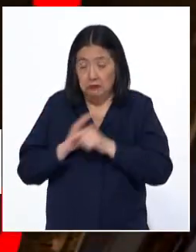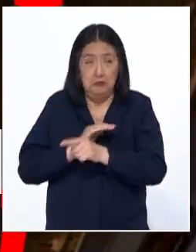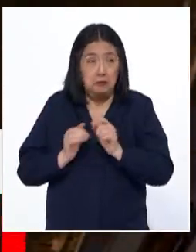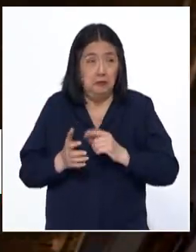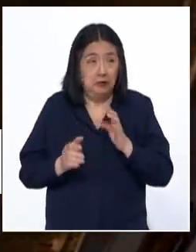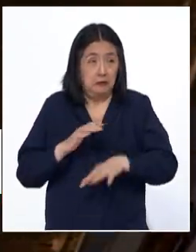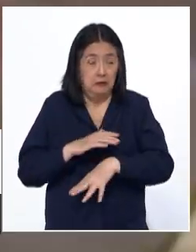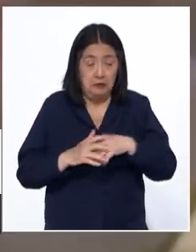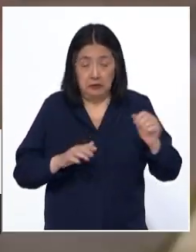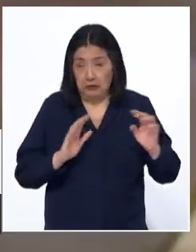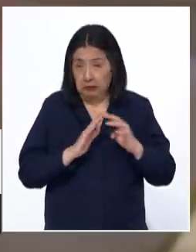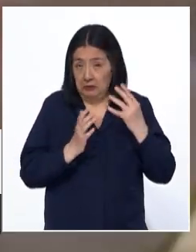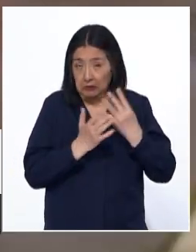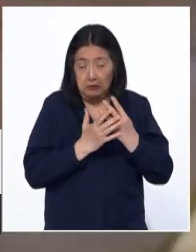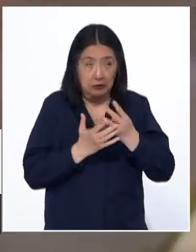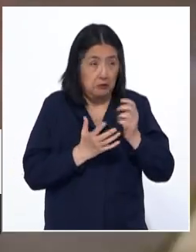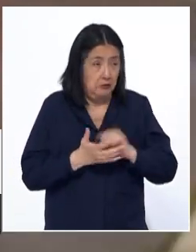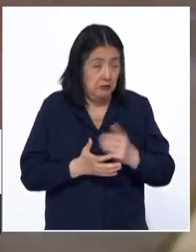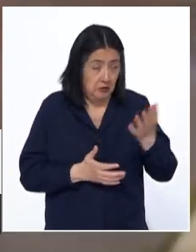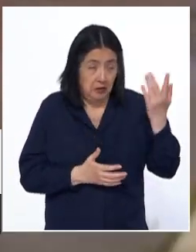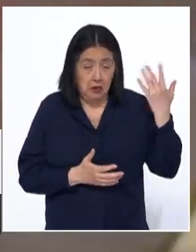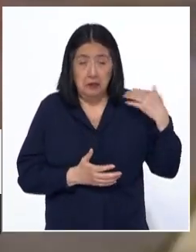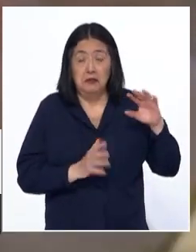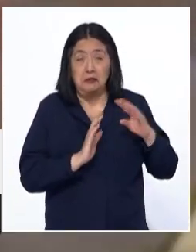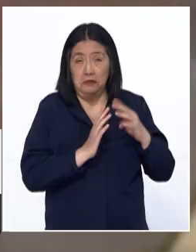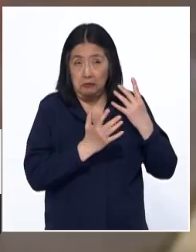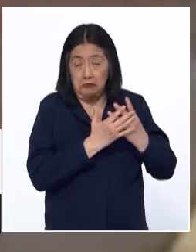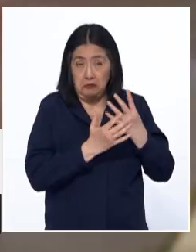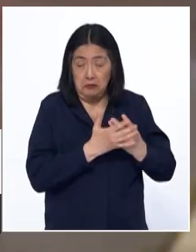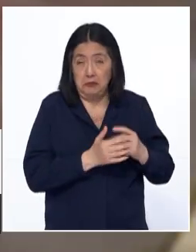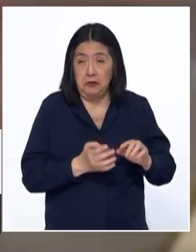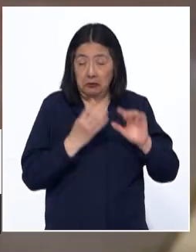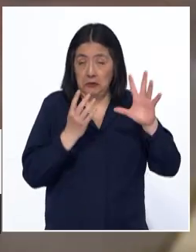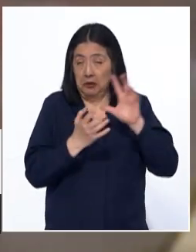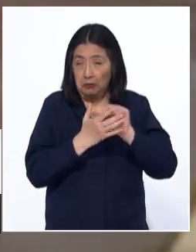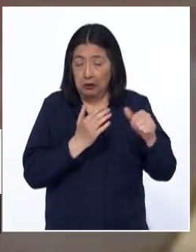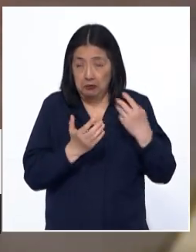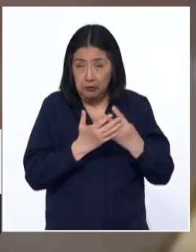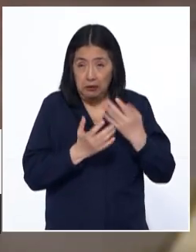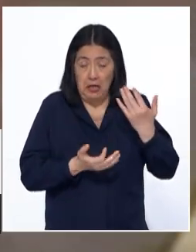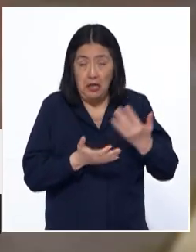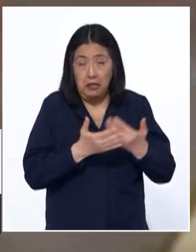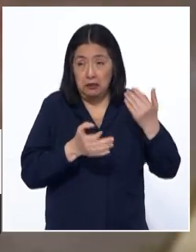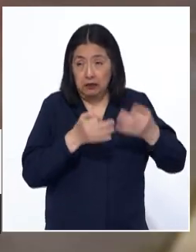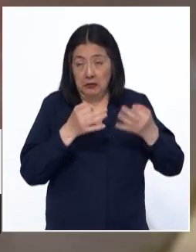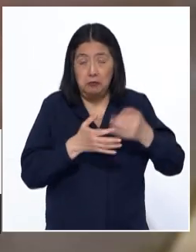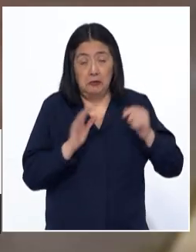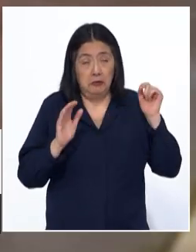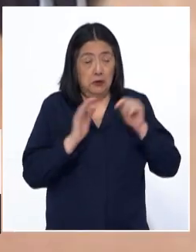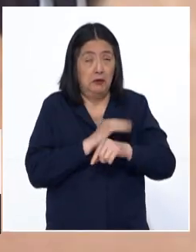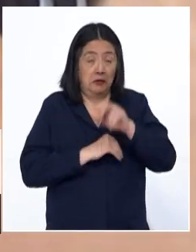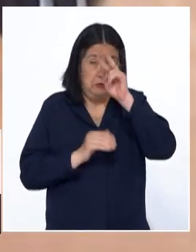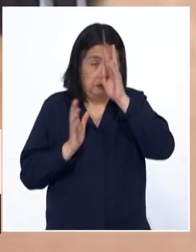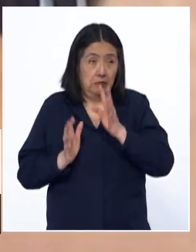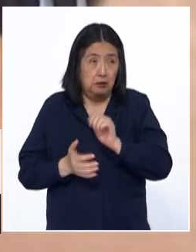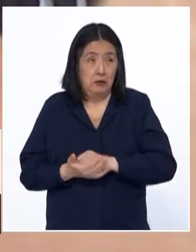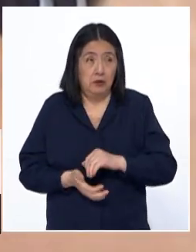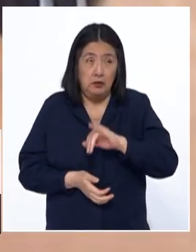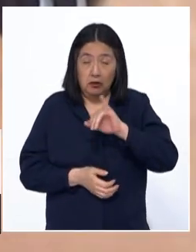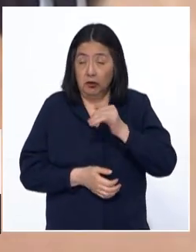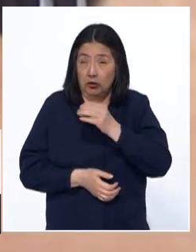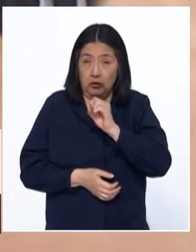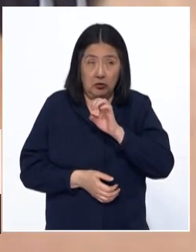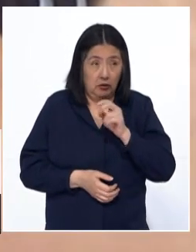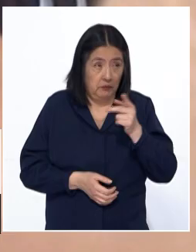salió del penal Miguel Castro Castro, donde estaba recluido para cumplir 9 meses de prisión preventiva por el asesinato del peruano Josep Del